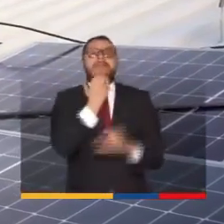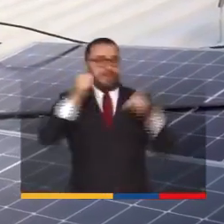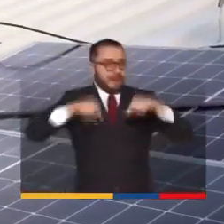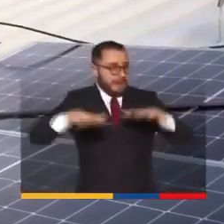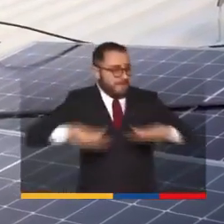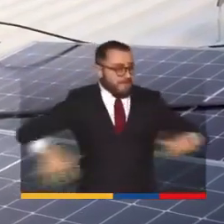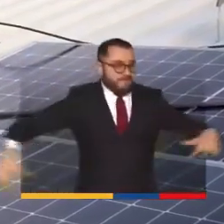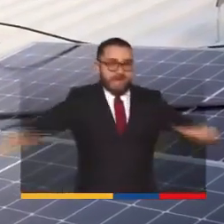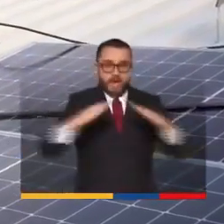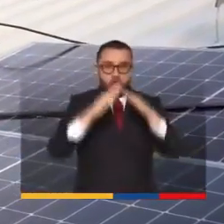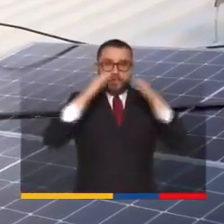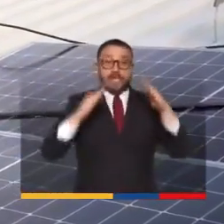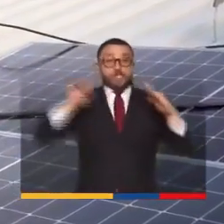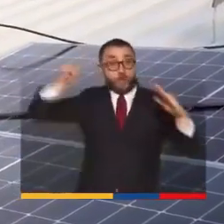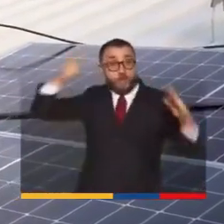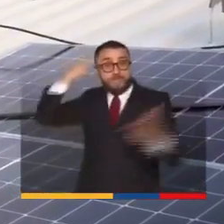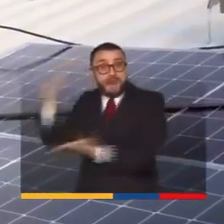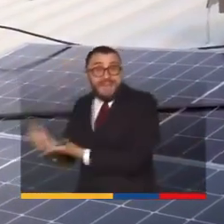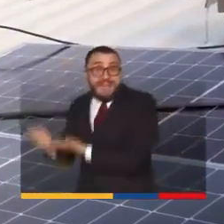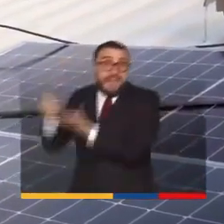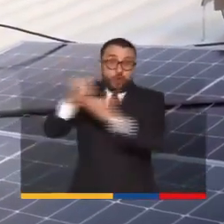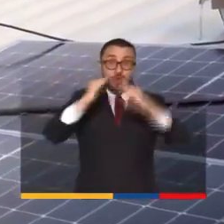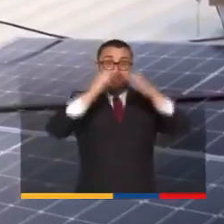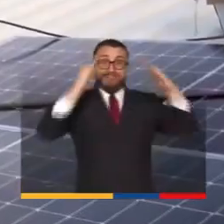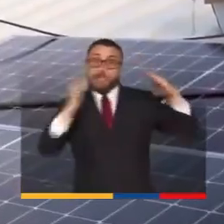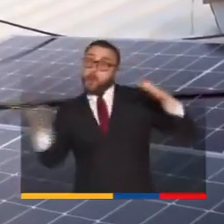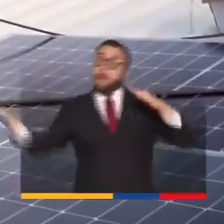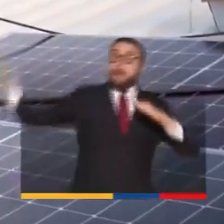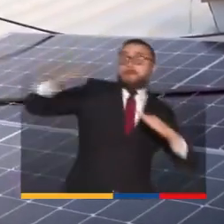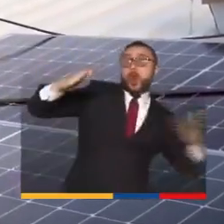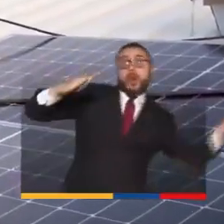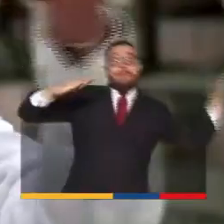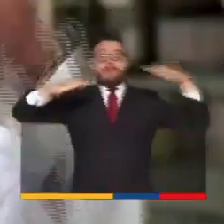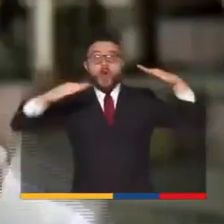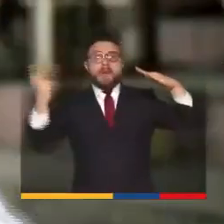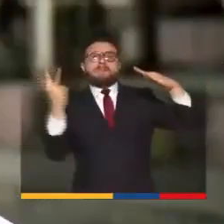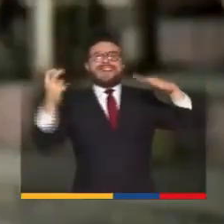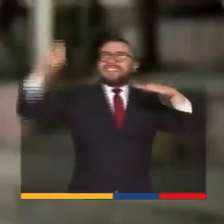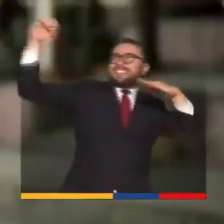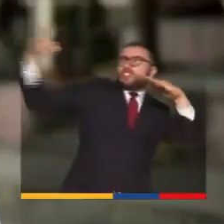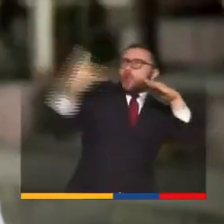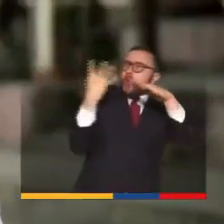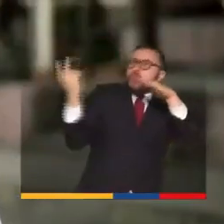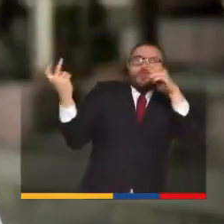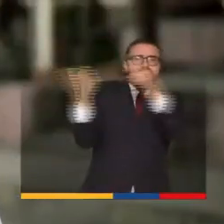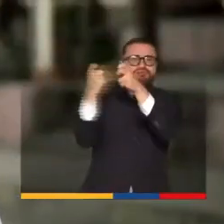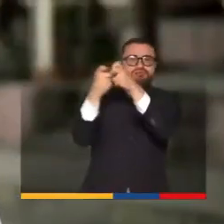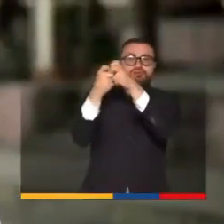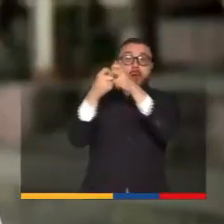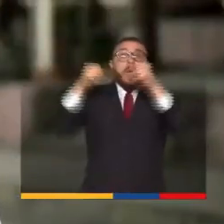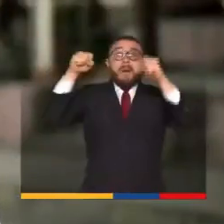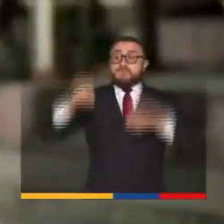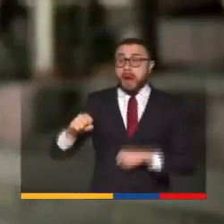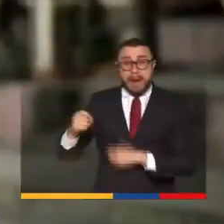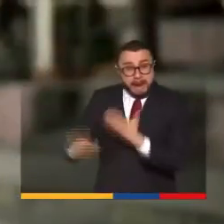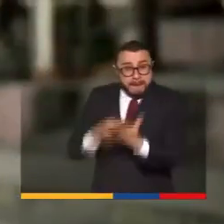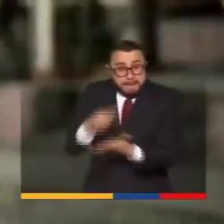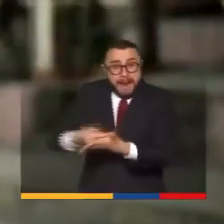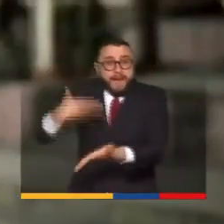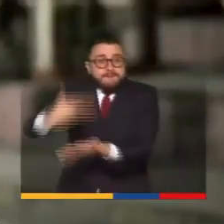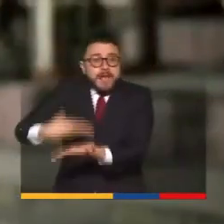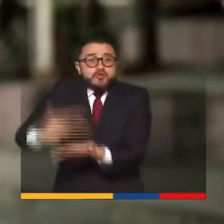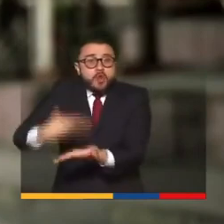con ayuda del gobierno en techos de paneles solares, podrían reducir de los 400.000 pesos que